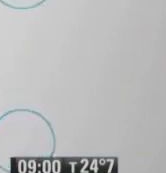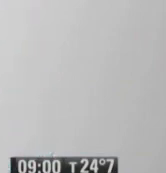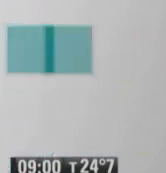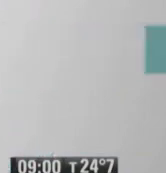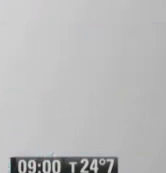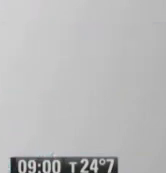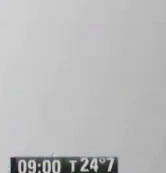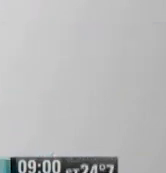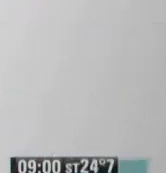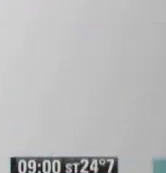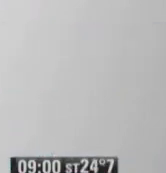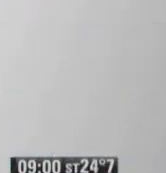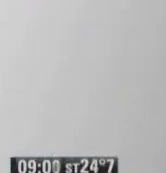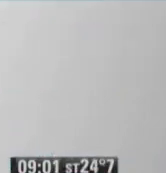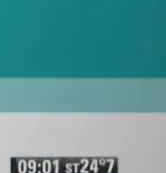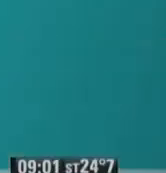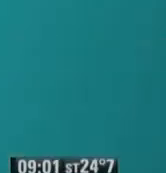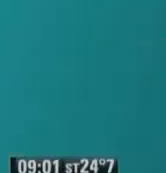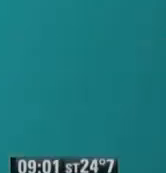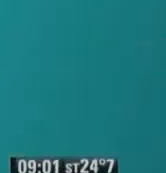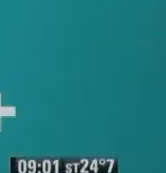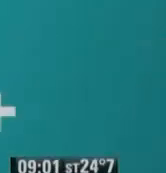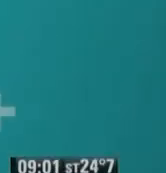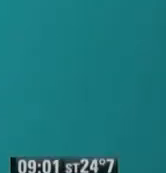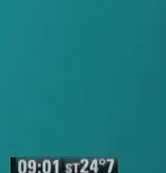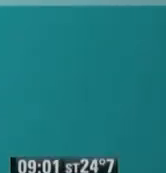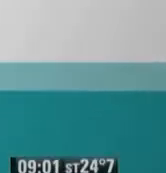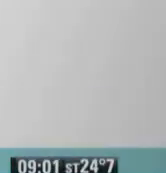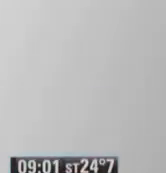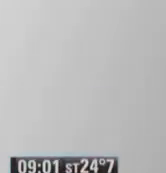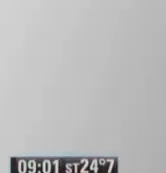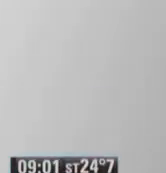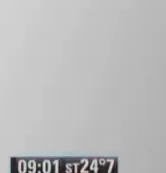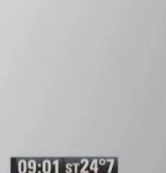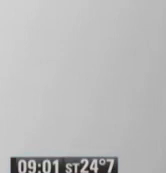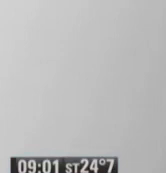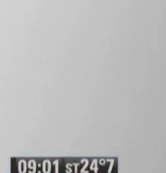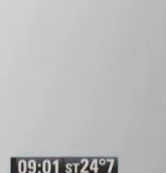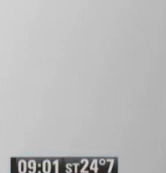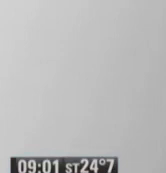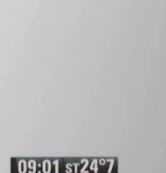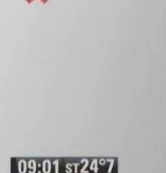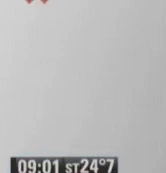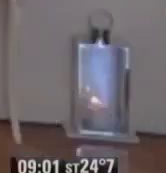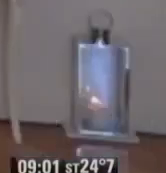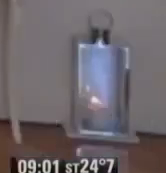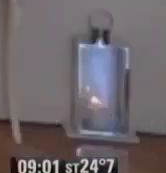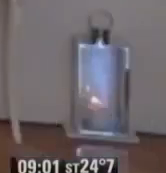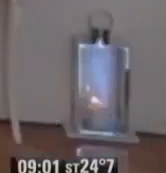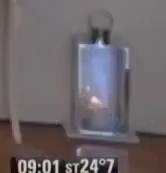1.407.926 recuperados de COVID en nuestro país, una cifra que realmente nos pone muy, pero muy felices.